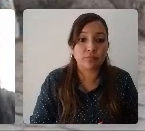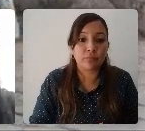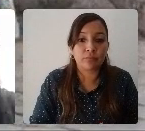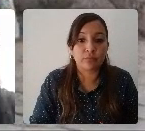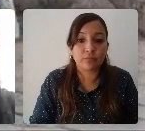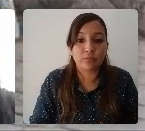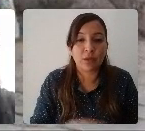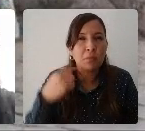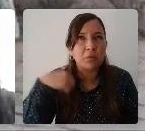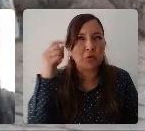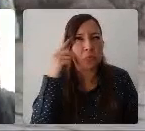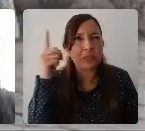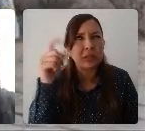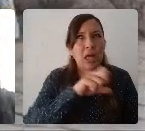es